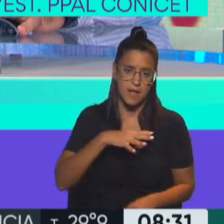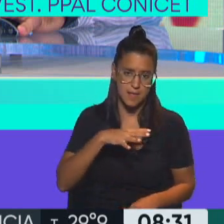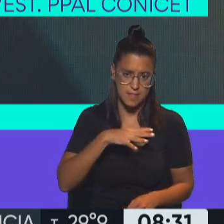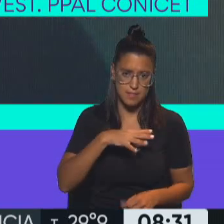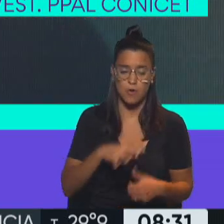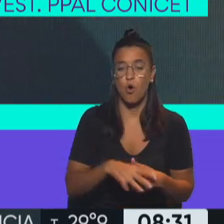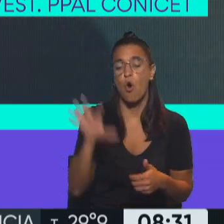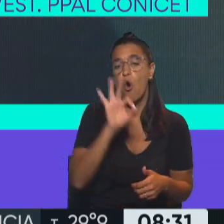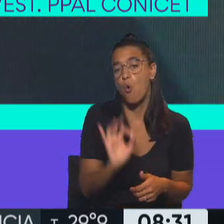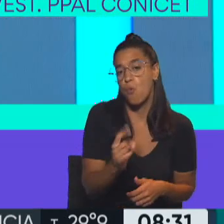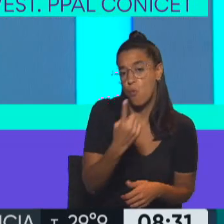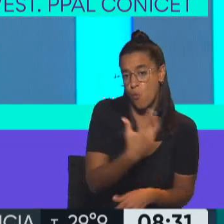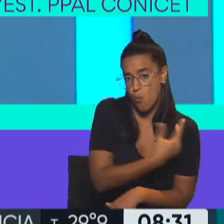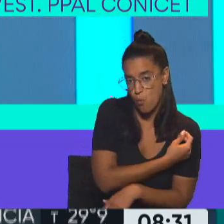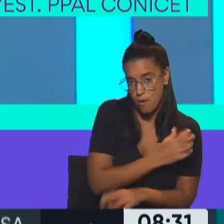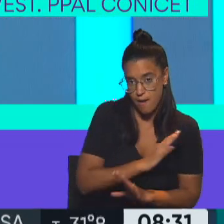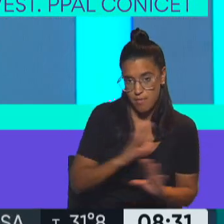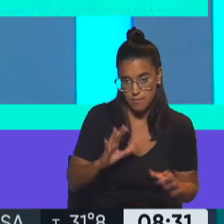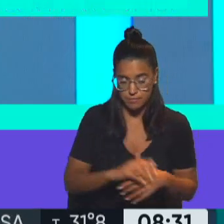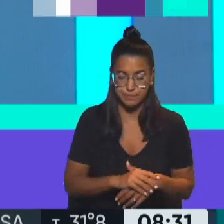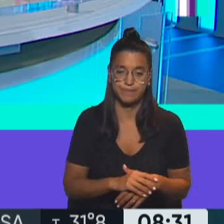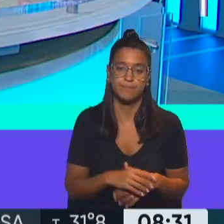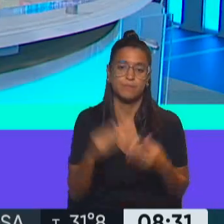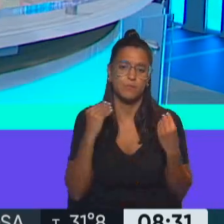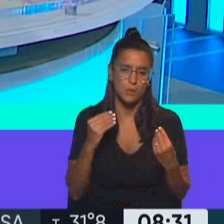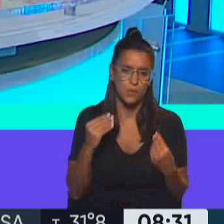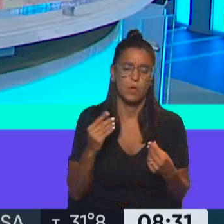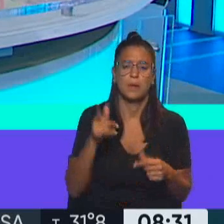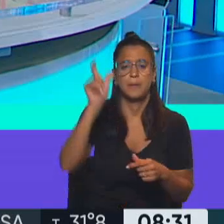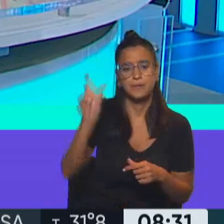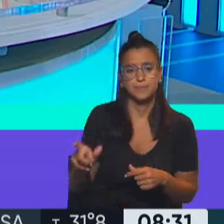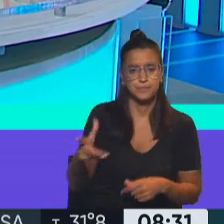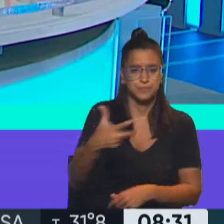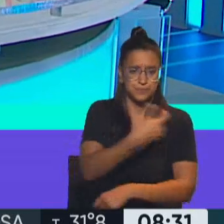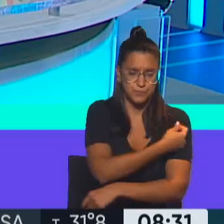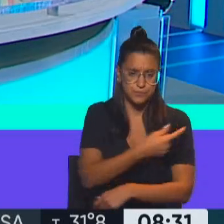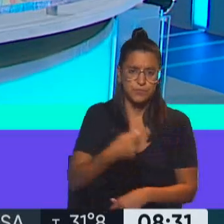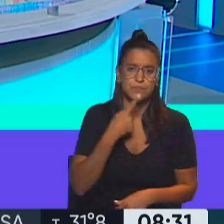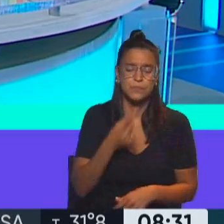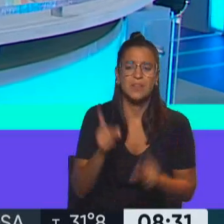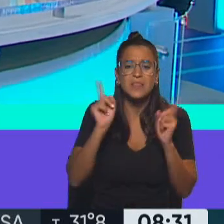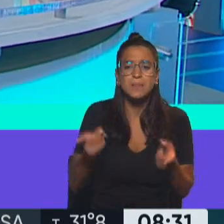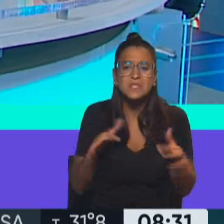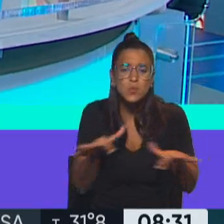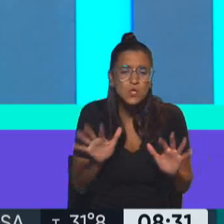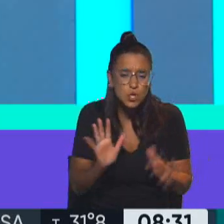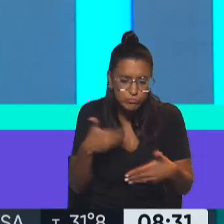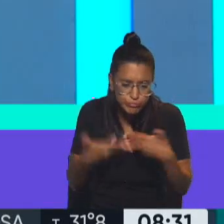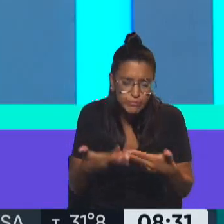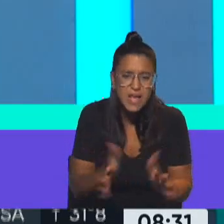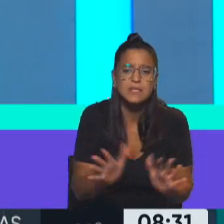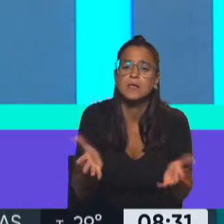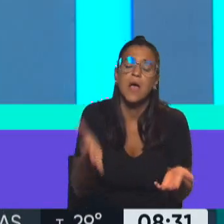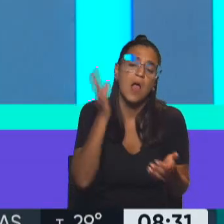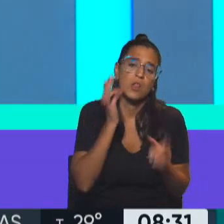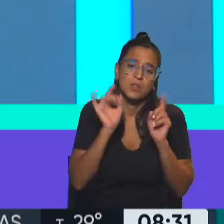dosis O con esquema incompleto. ¿Y por qué el que está vacunado llega también a esa situación? Bueno, eso es algo